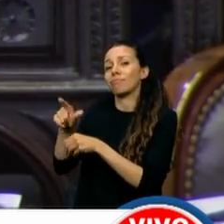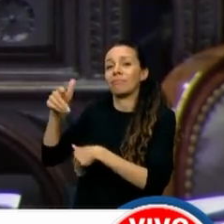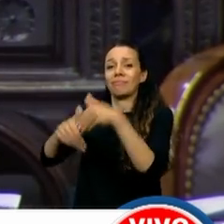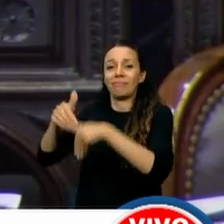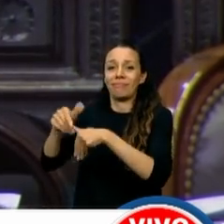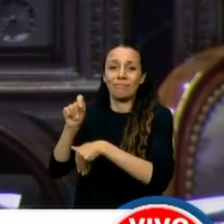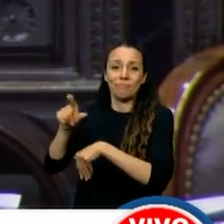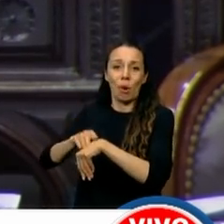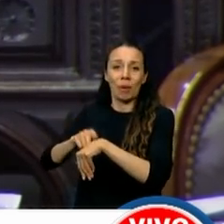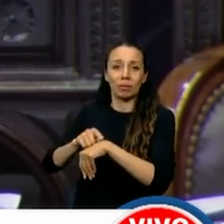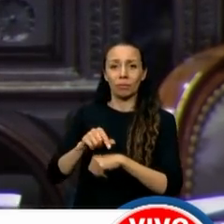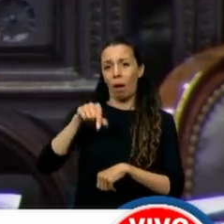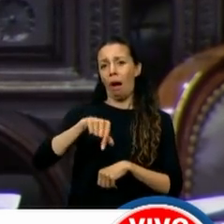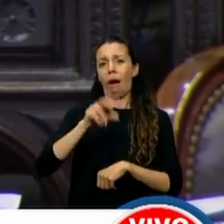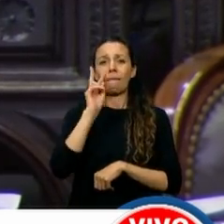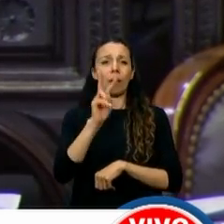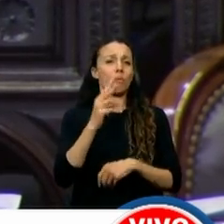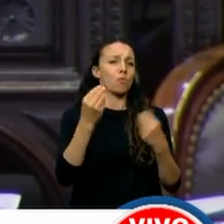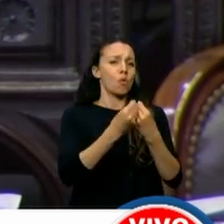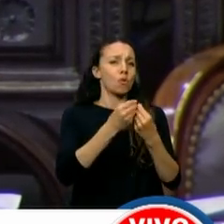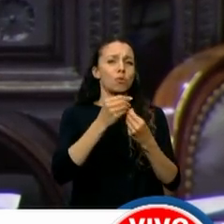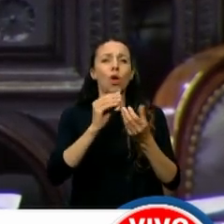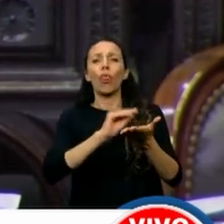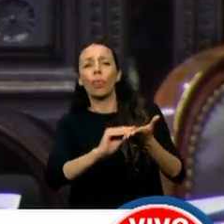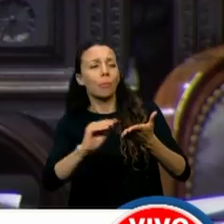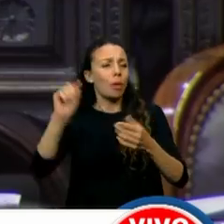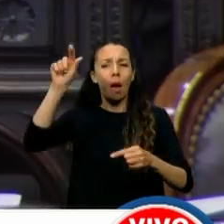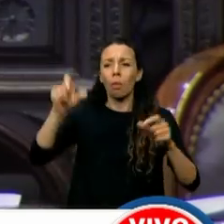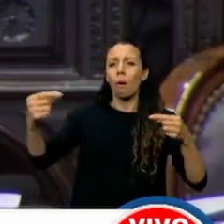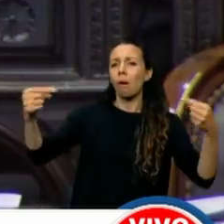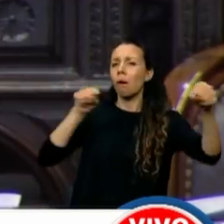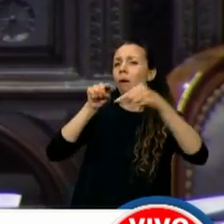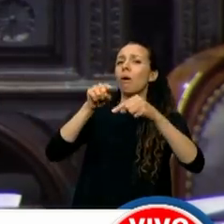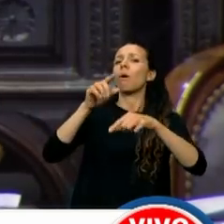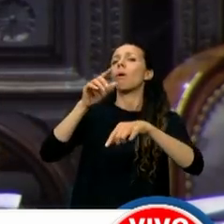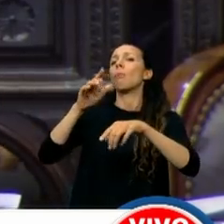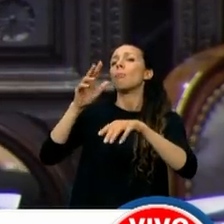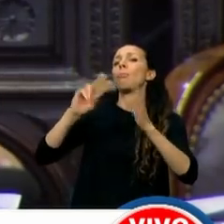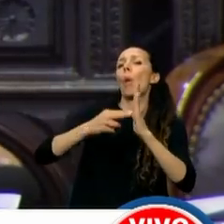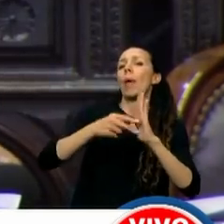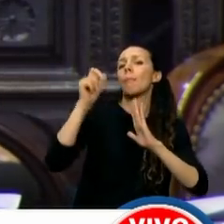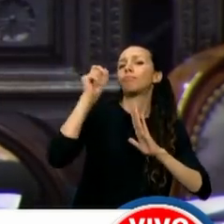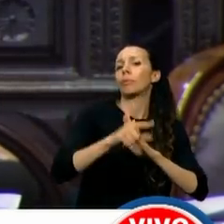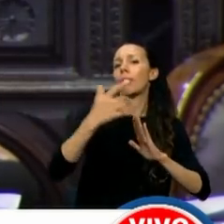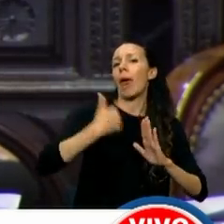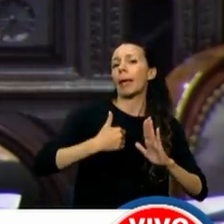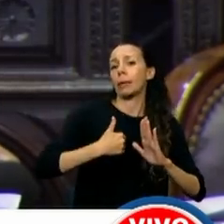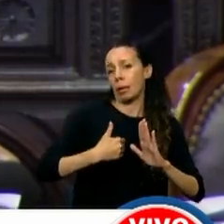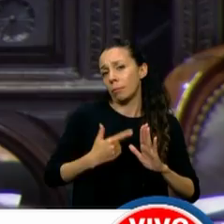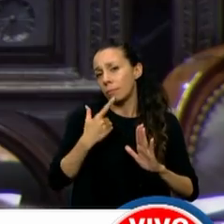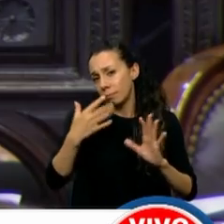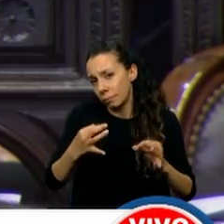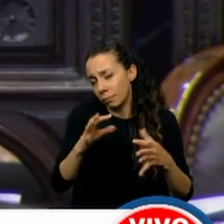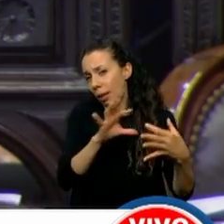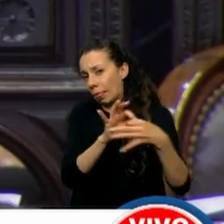señalando con el dedo hablando de problemas estructurales de la argentina como si no hubieran sido parte de ese proceso y en este caso también en